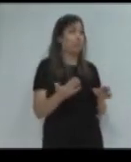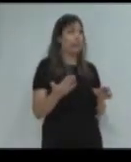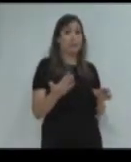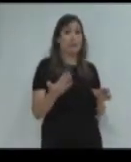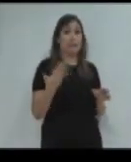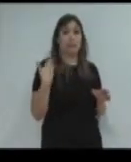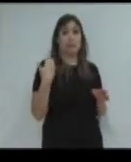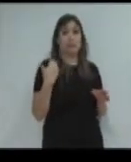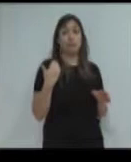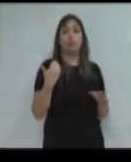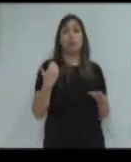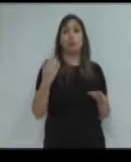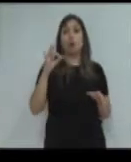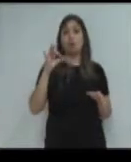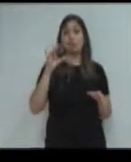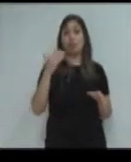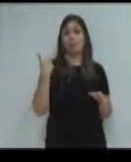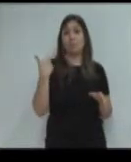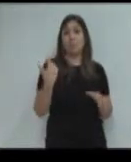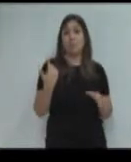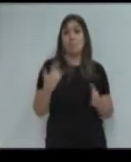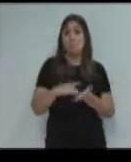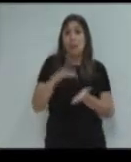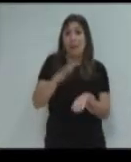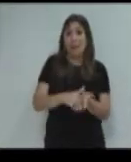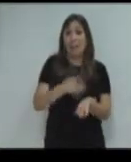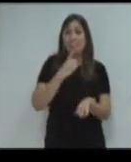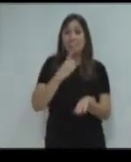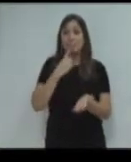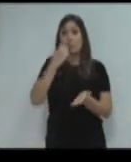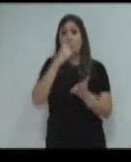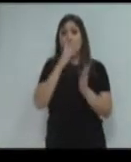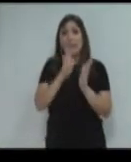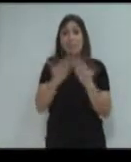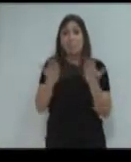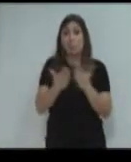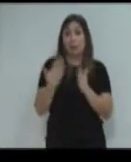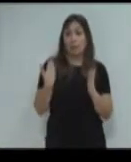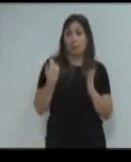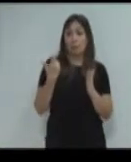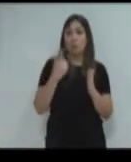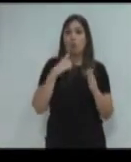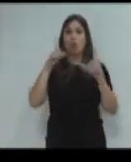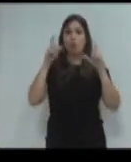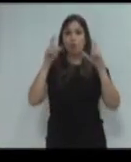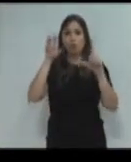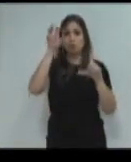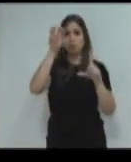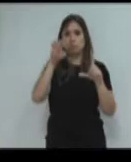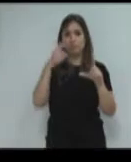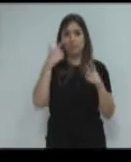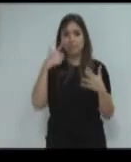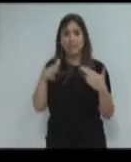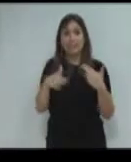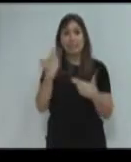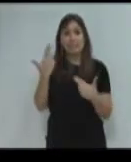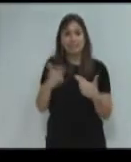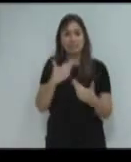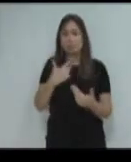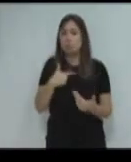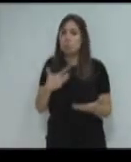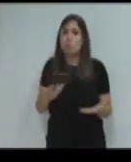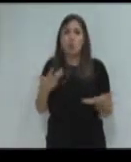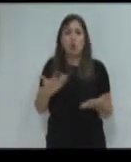mí me dijeron que habían editado un librito con las imágenes y dice que los taxistas estaban